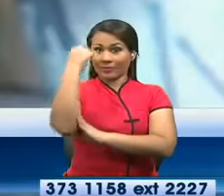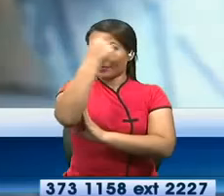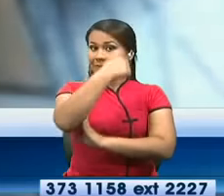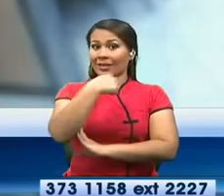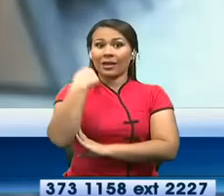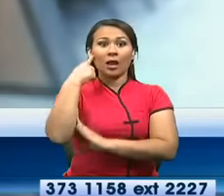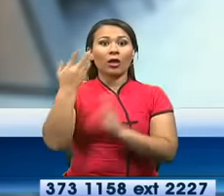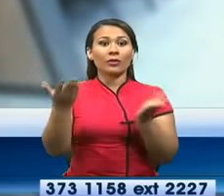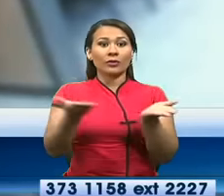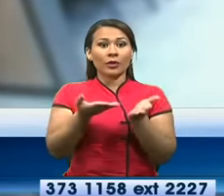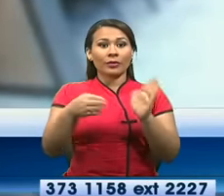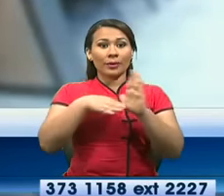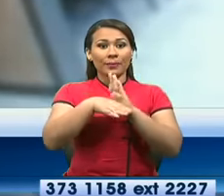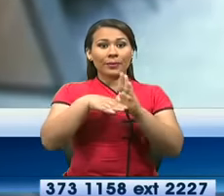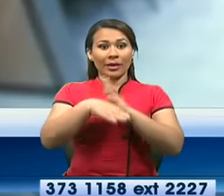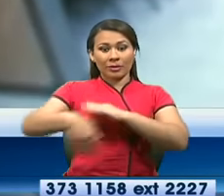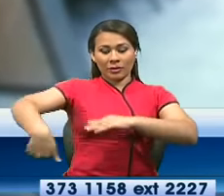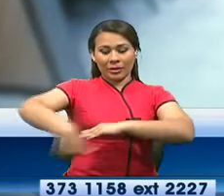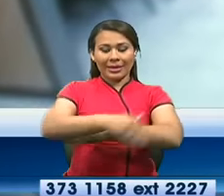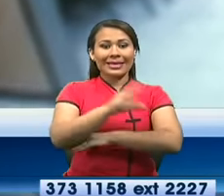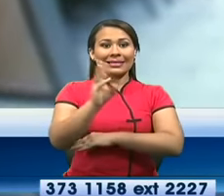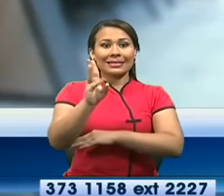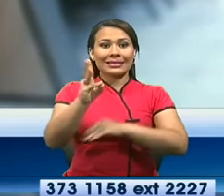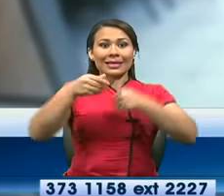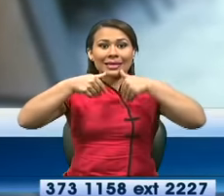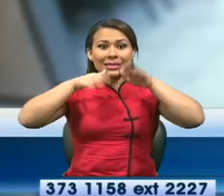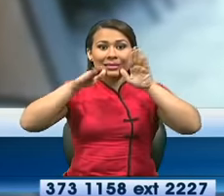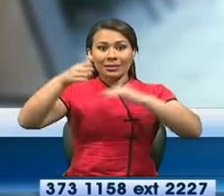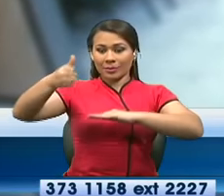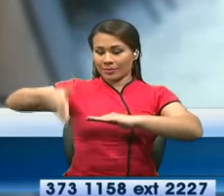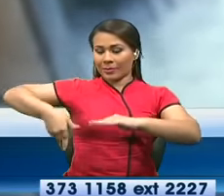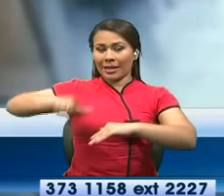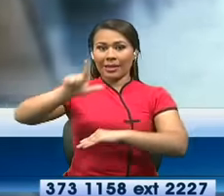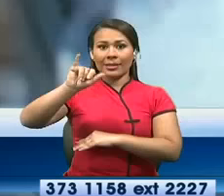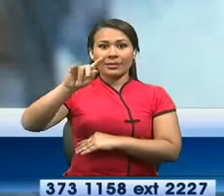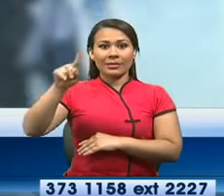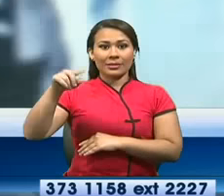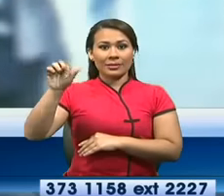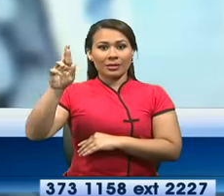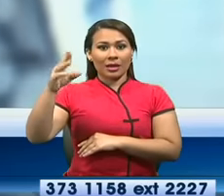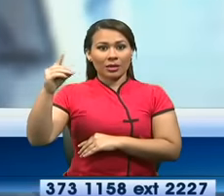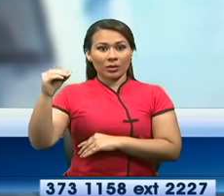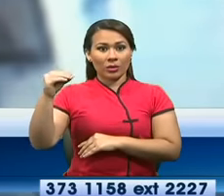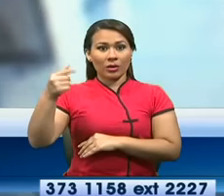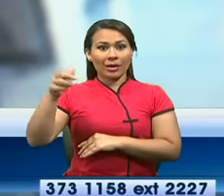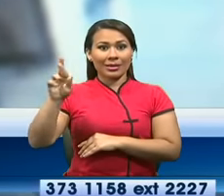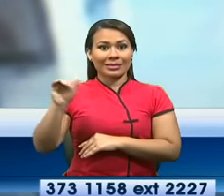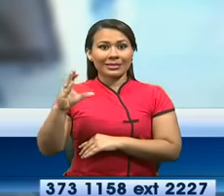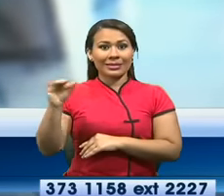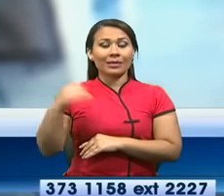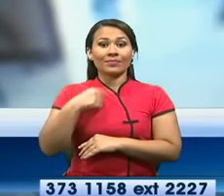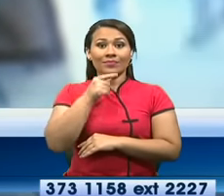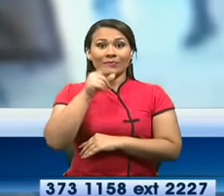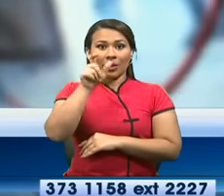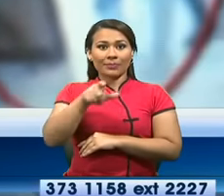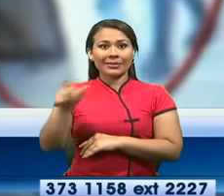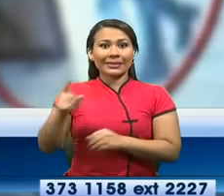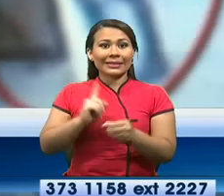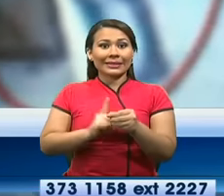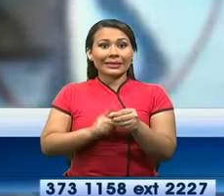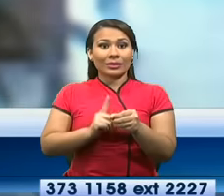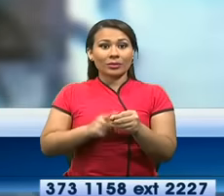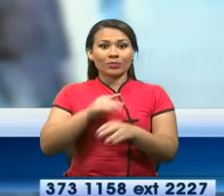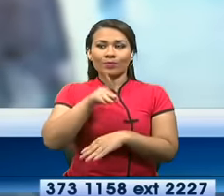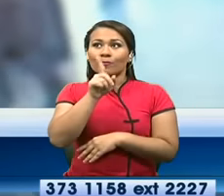agencia bancaria ubicada entre las avenidas 6 de diciembre y Lizardo García. Dos sujetos fingen ser clientes, pero están atentos a los movimientos